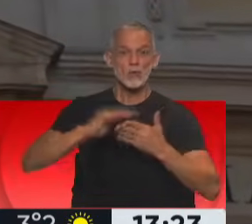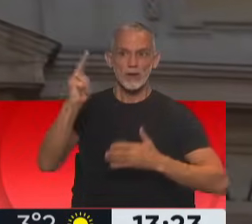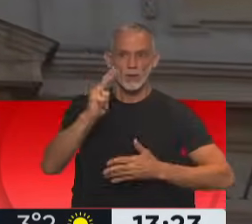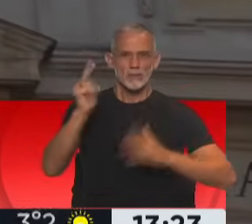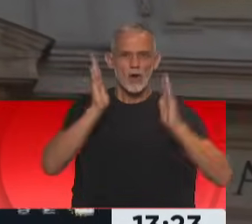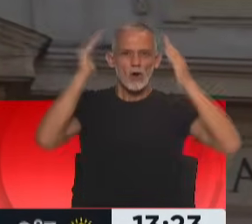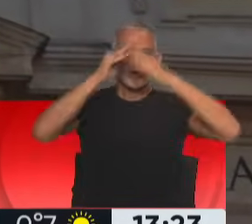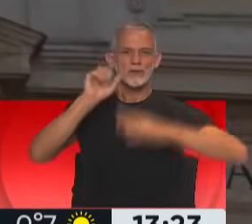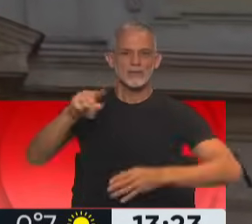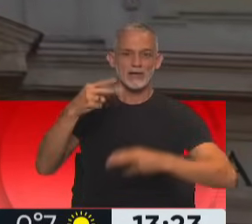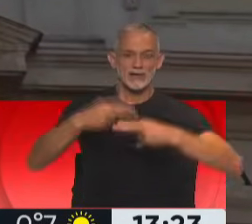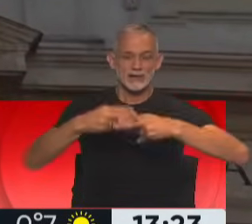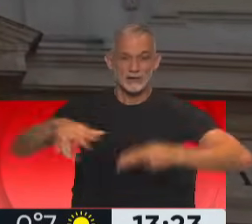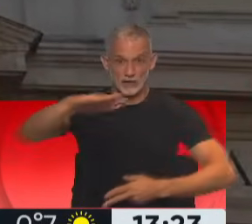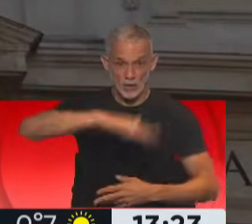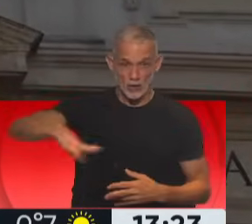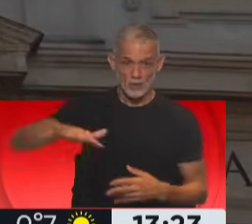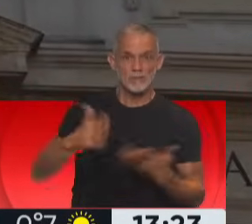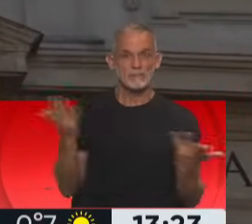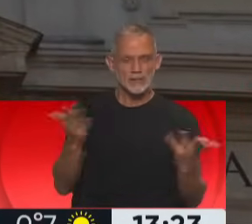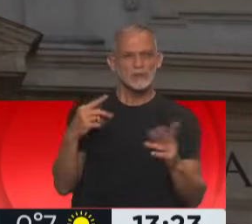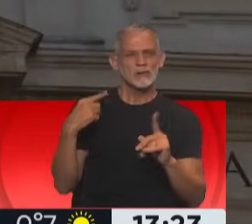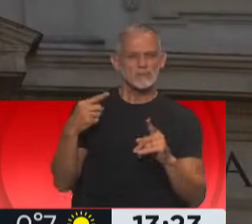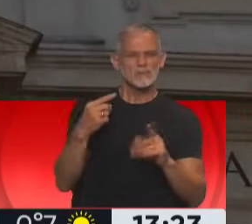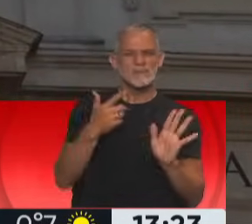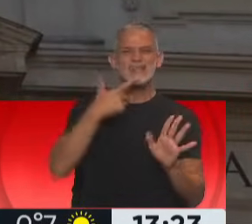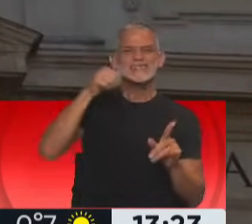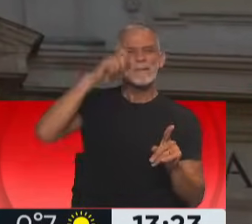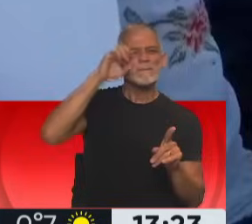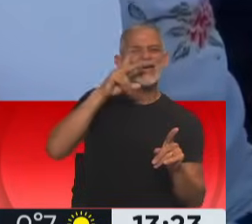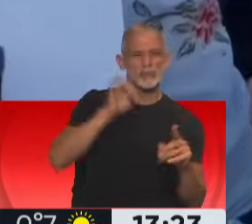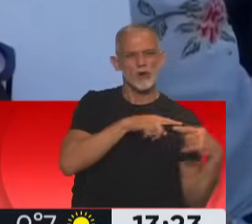obispo. Hay quienes hablan del sucesor de San Pedro. Bueno,